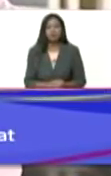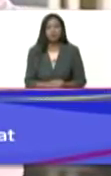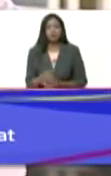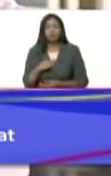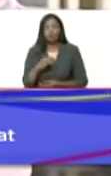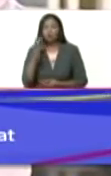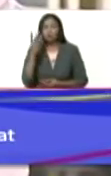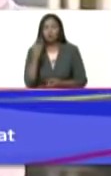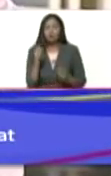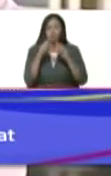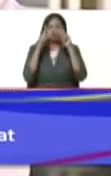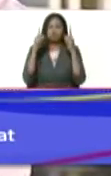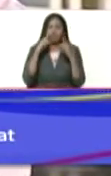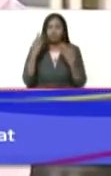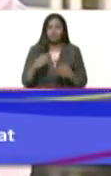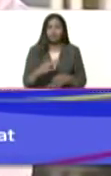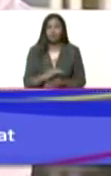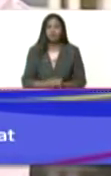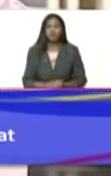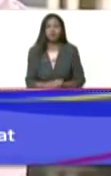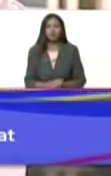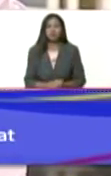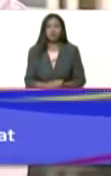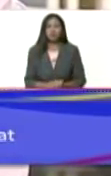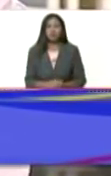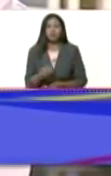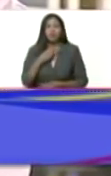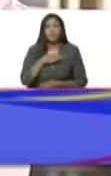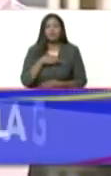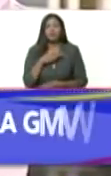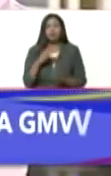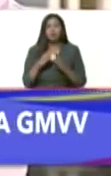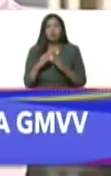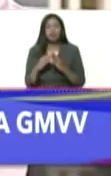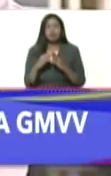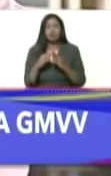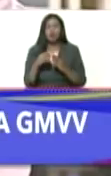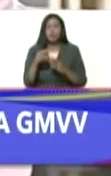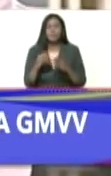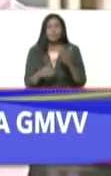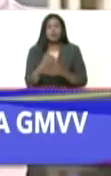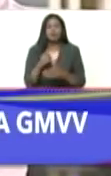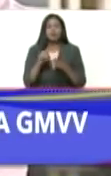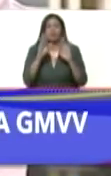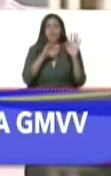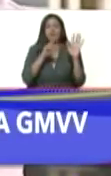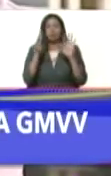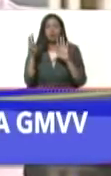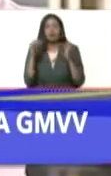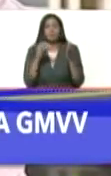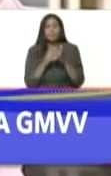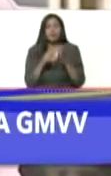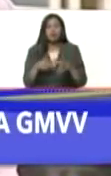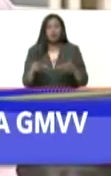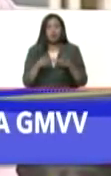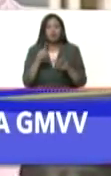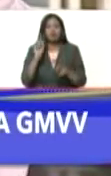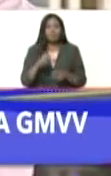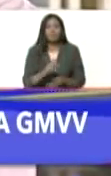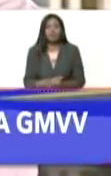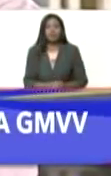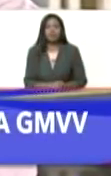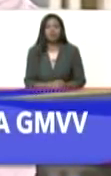números impresionantes. La gran misión Vivienda Venezuela ha urbanizado más de 19.840 hectáreas